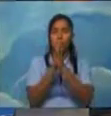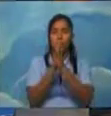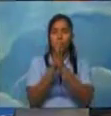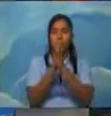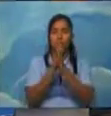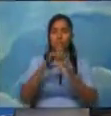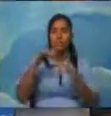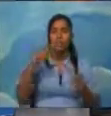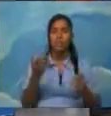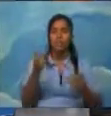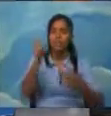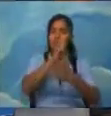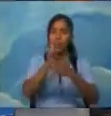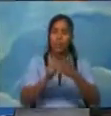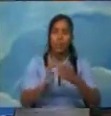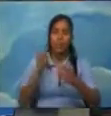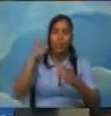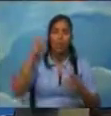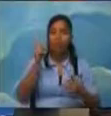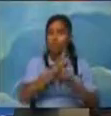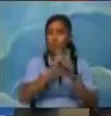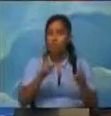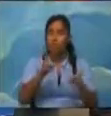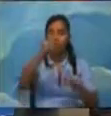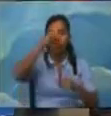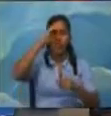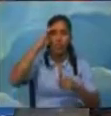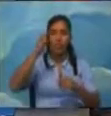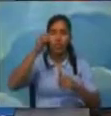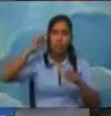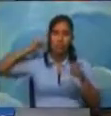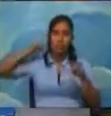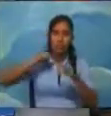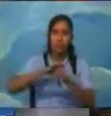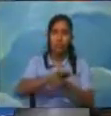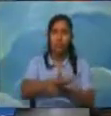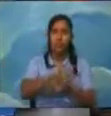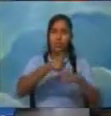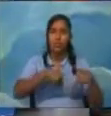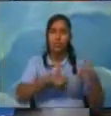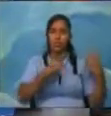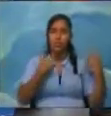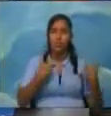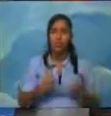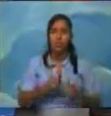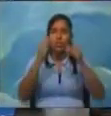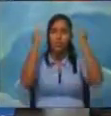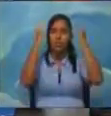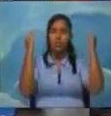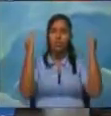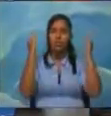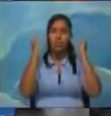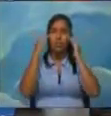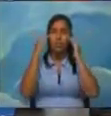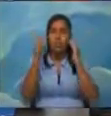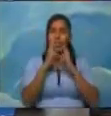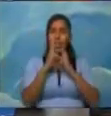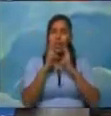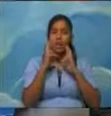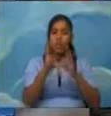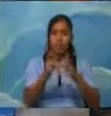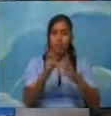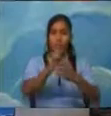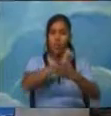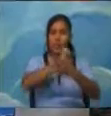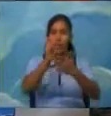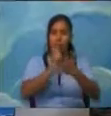Aleluya. Que no escribían lo que ellos querían, sino lo que el Espíritu Santo les ordenaba que